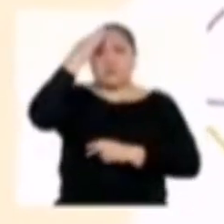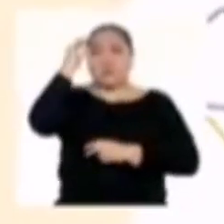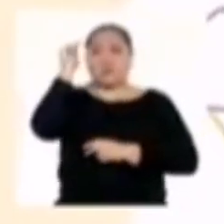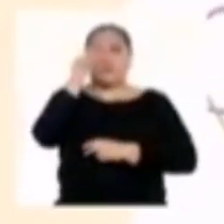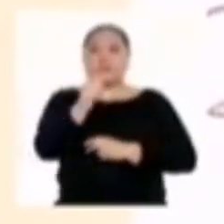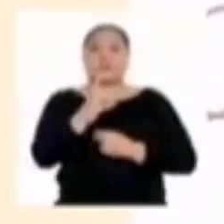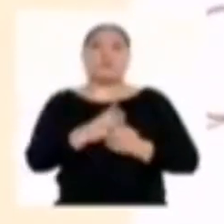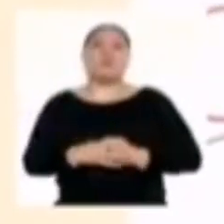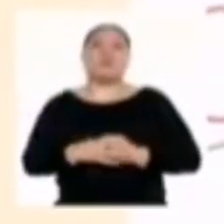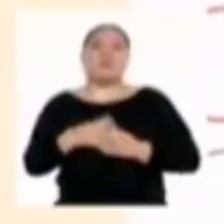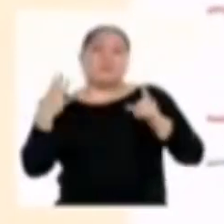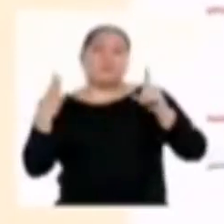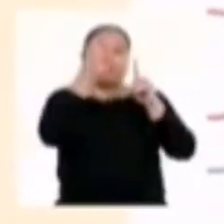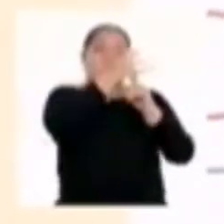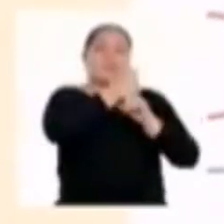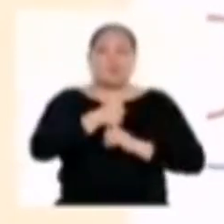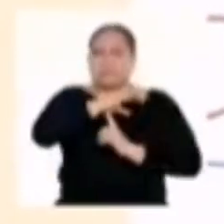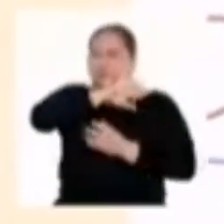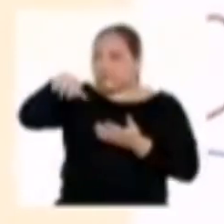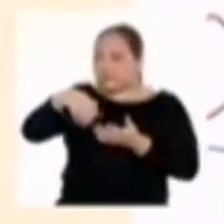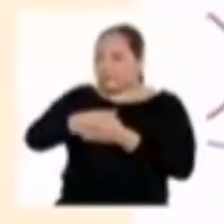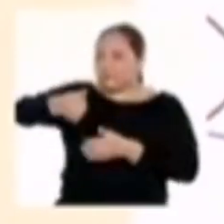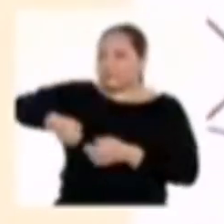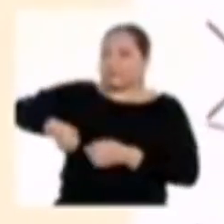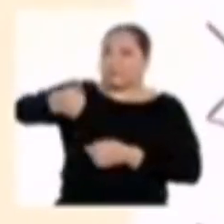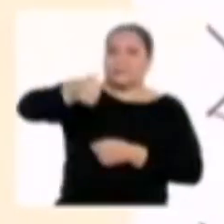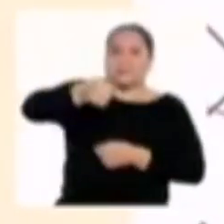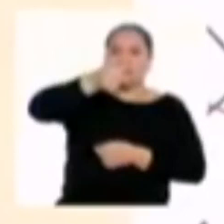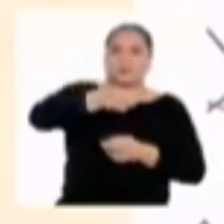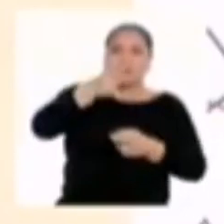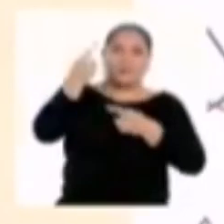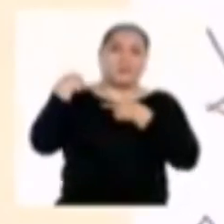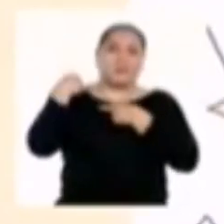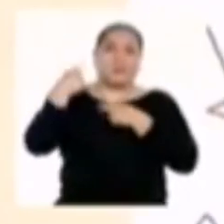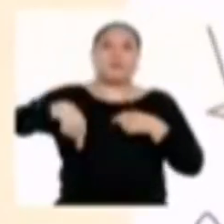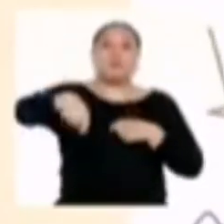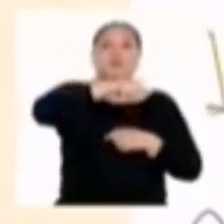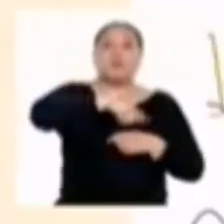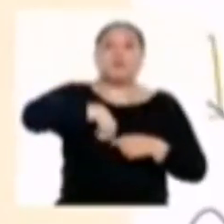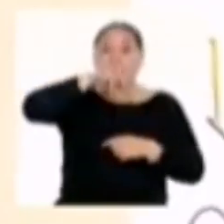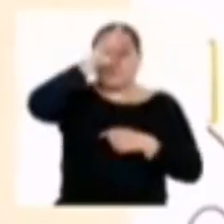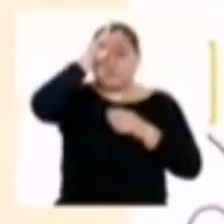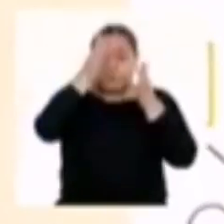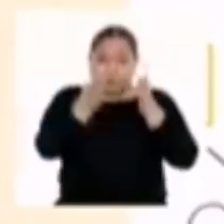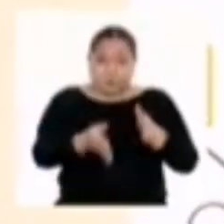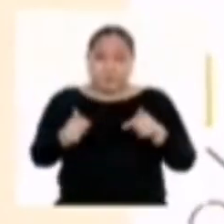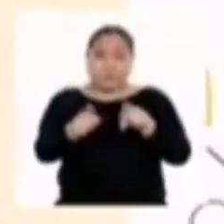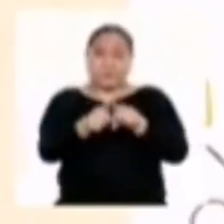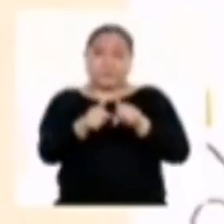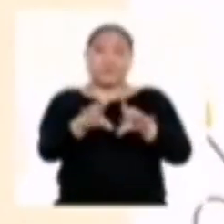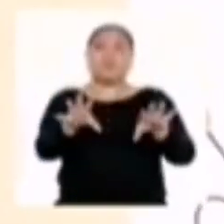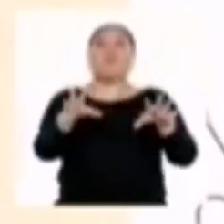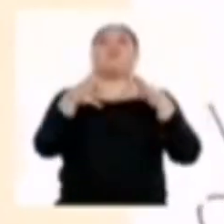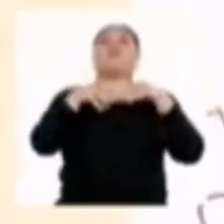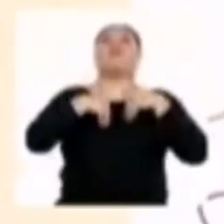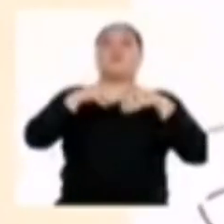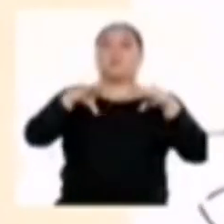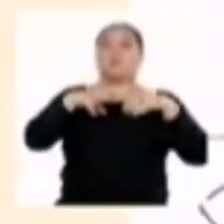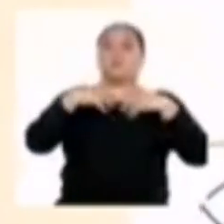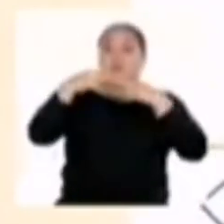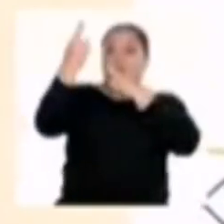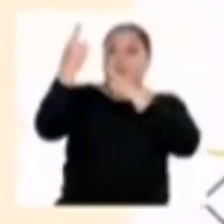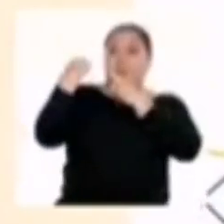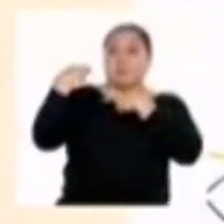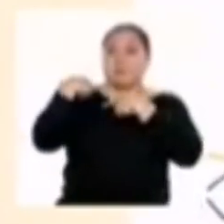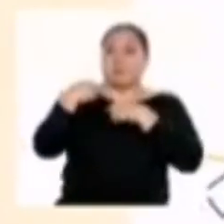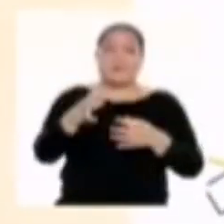vamos a lograr cuando articuladamente las autoridades responsables y nosotros, los peruanos, asumamos el reto de vivir